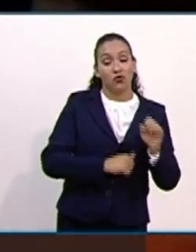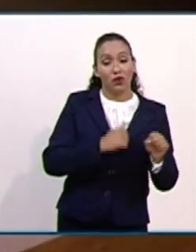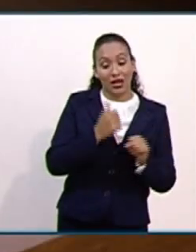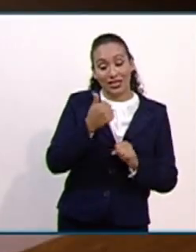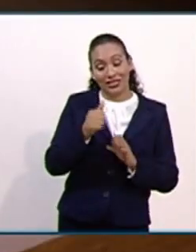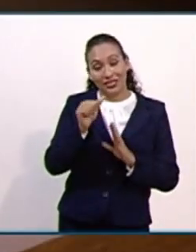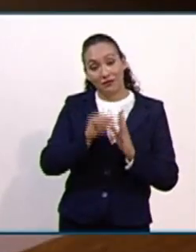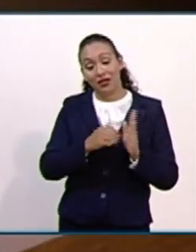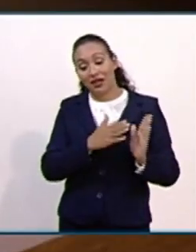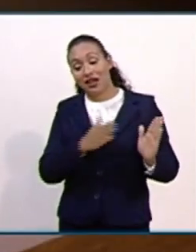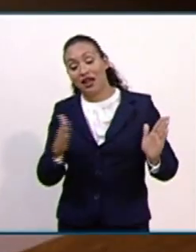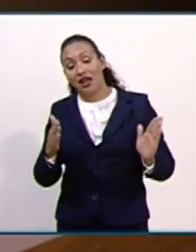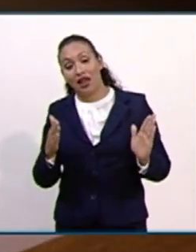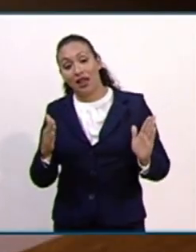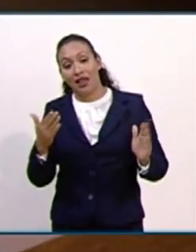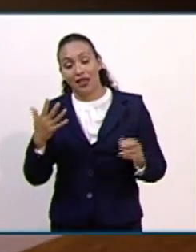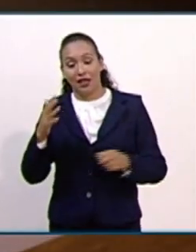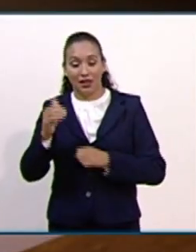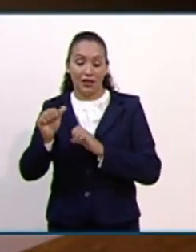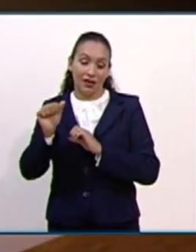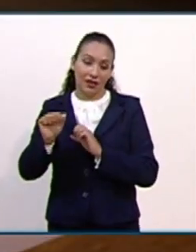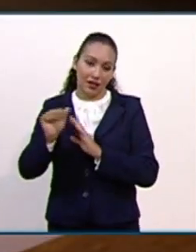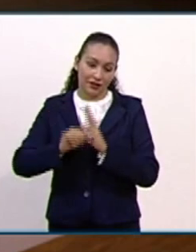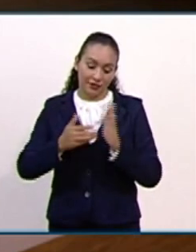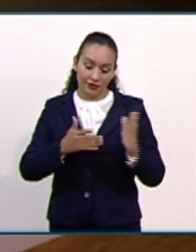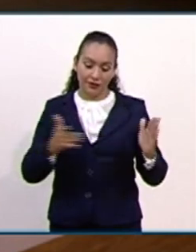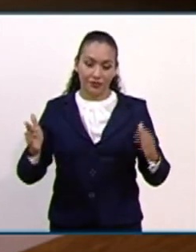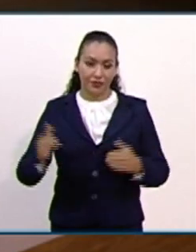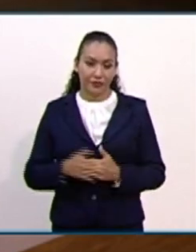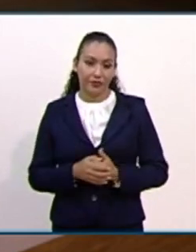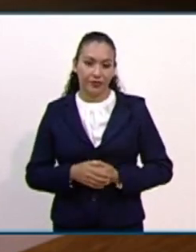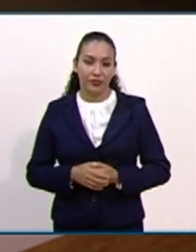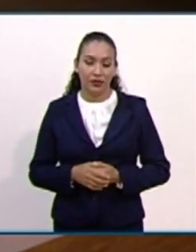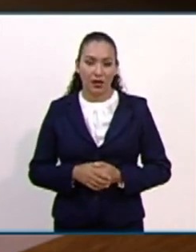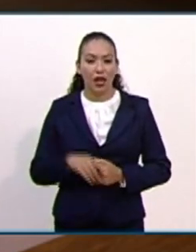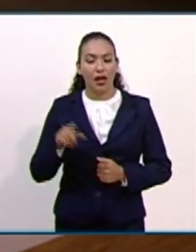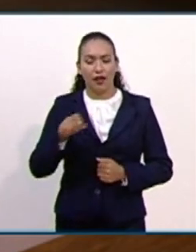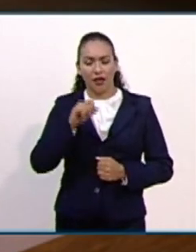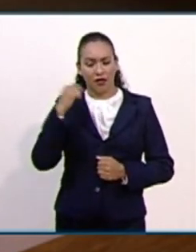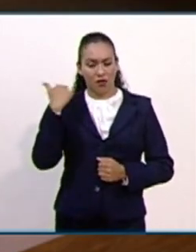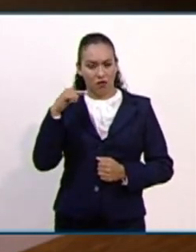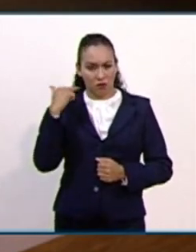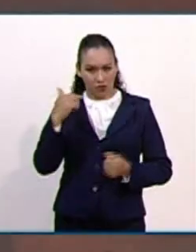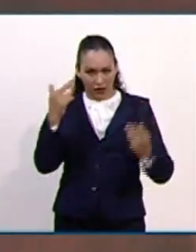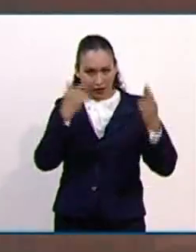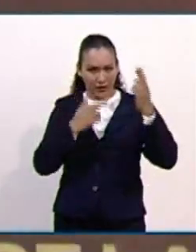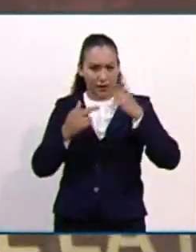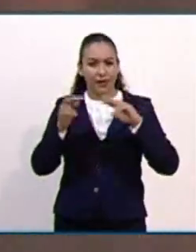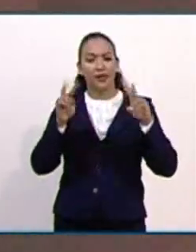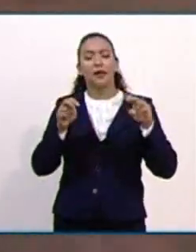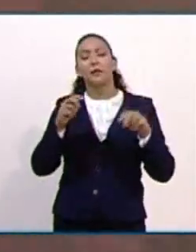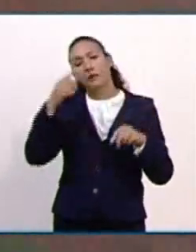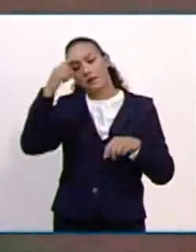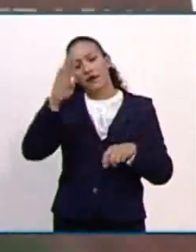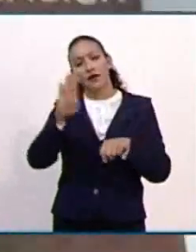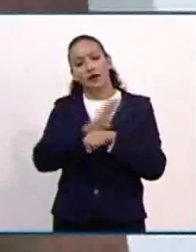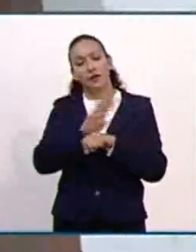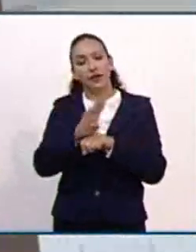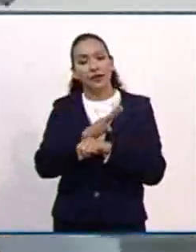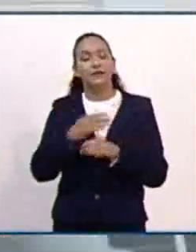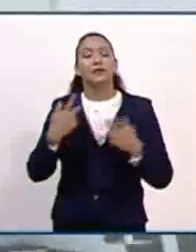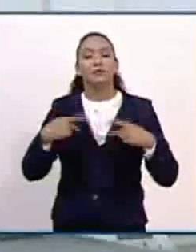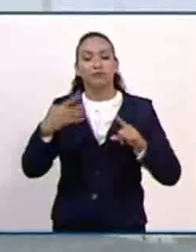meses. Por su parte, la Sala Regional Guadalajara confirmó las acciones afirmativas, esto en favor de las personas de la